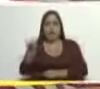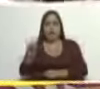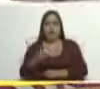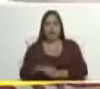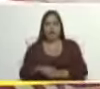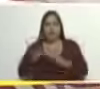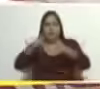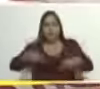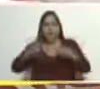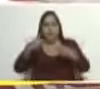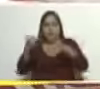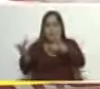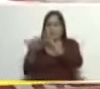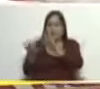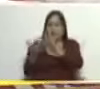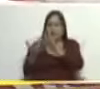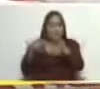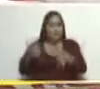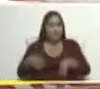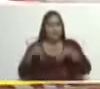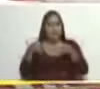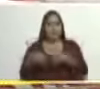Siempre estamos conectados, Rosario,